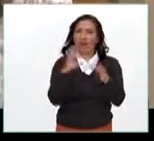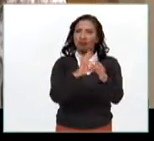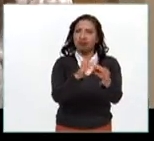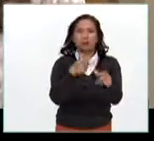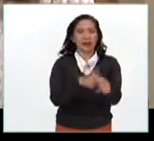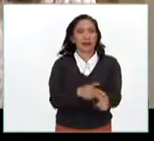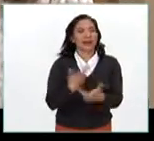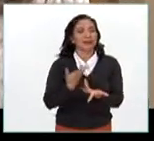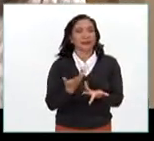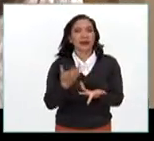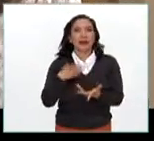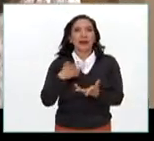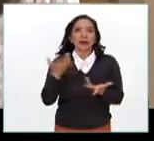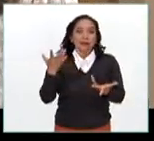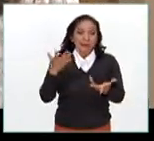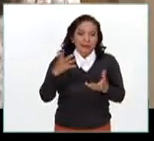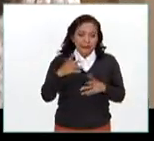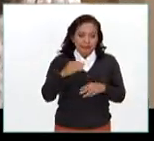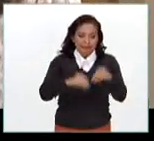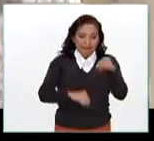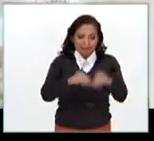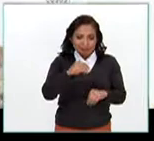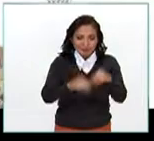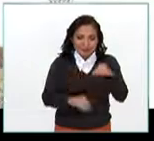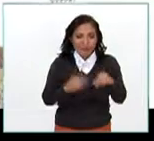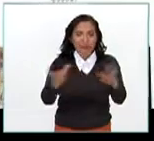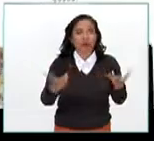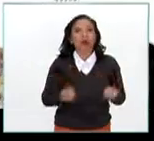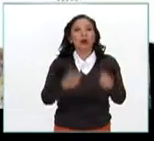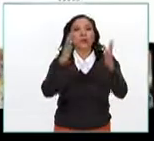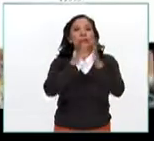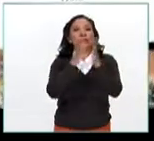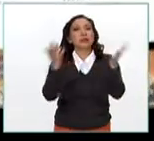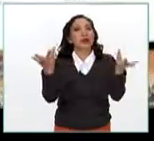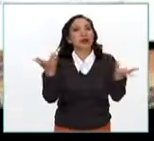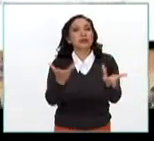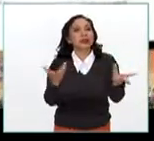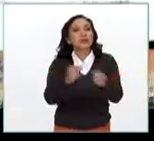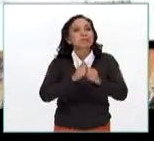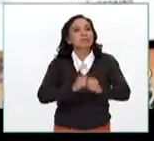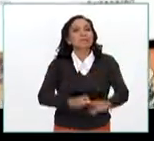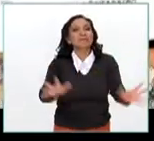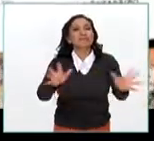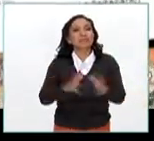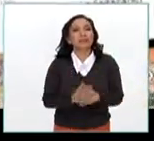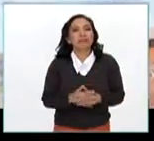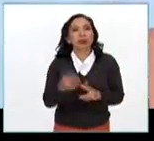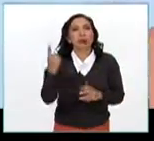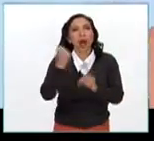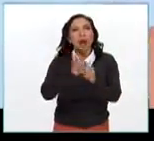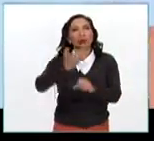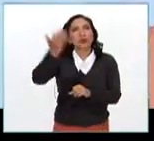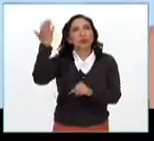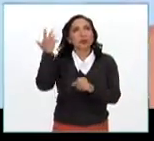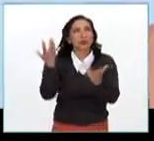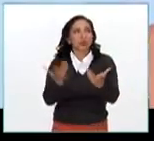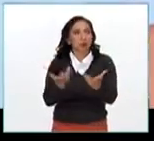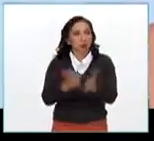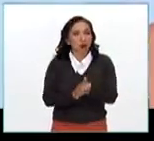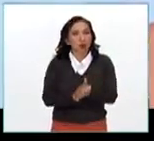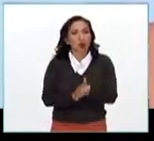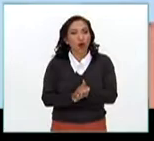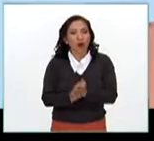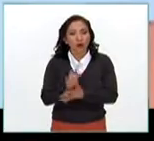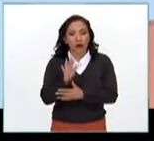vida. Ay, nuestra producción... ¿Al año cuántos producen? Bueno, el año pasado